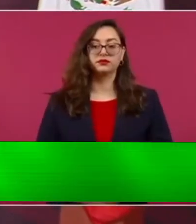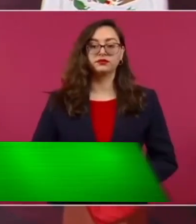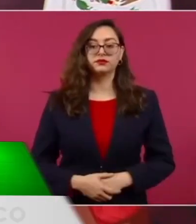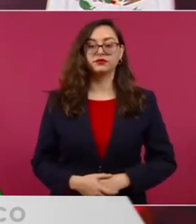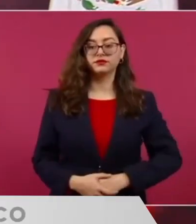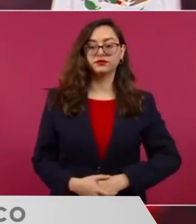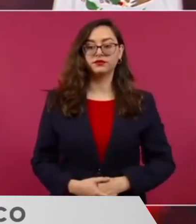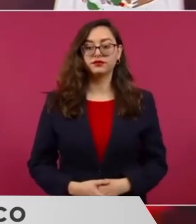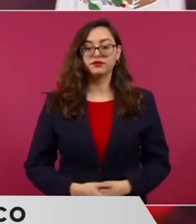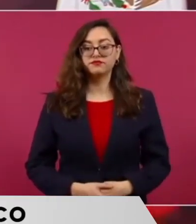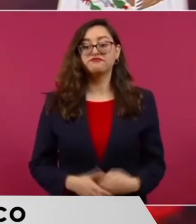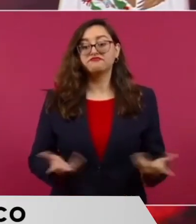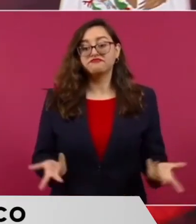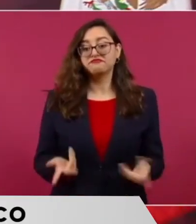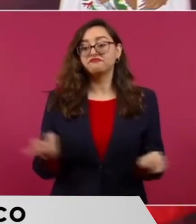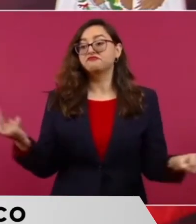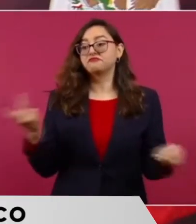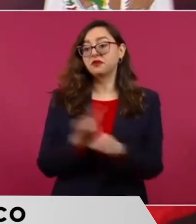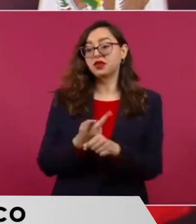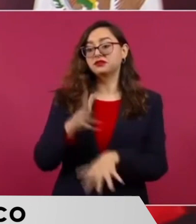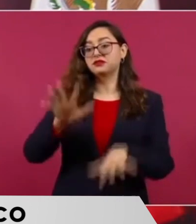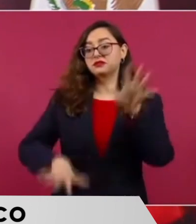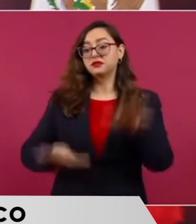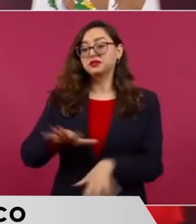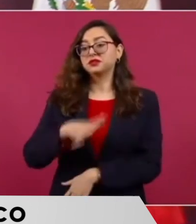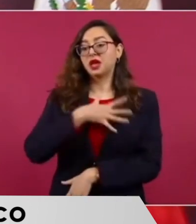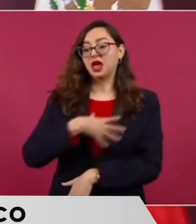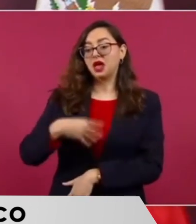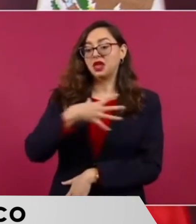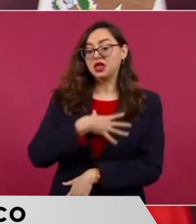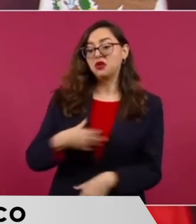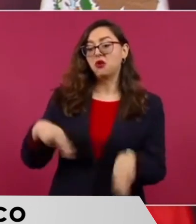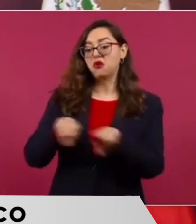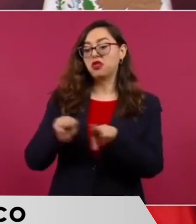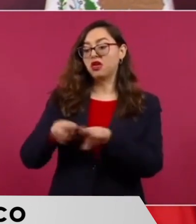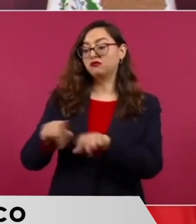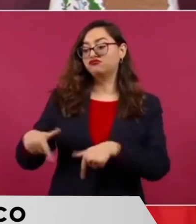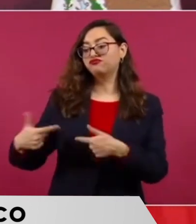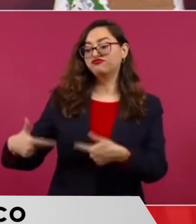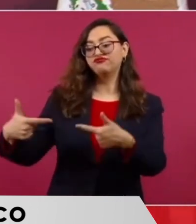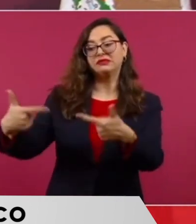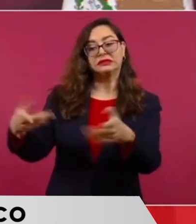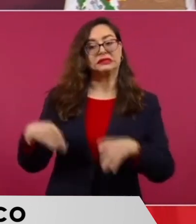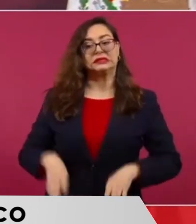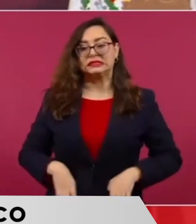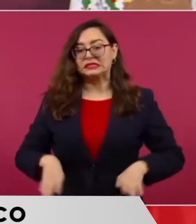del hijo de Morelos y así, muchos otros casos, ¿no?